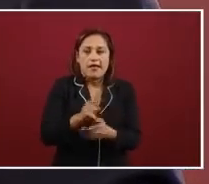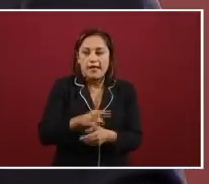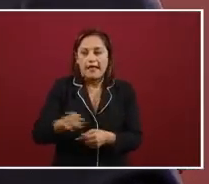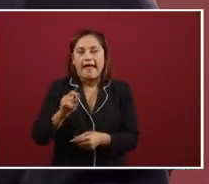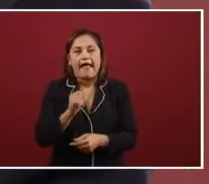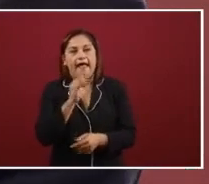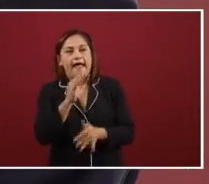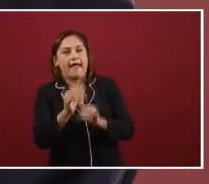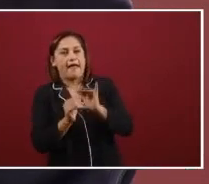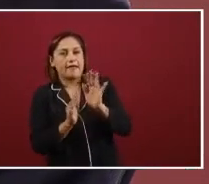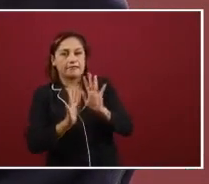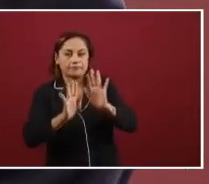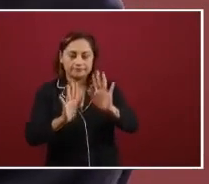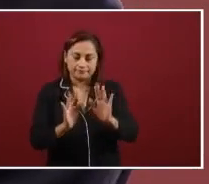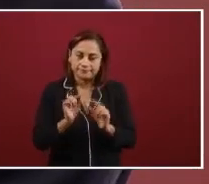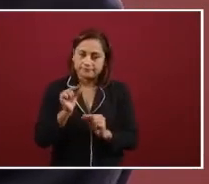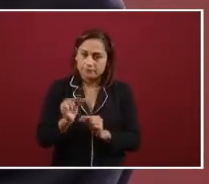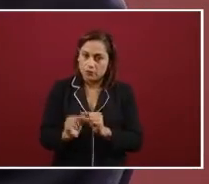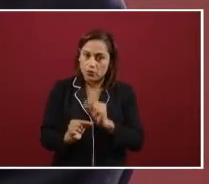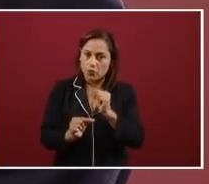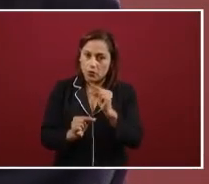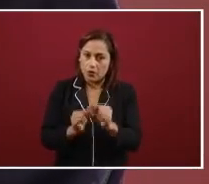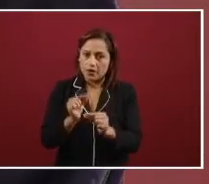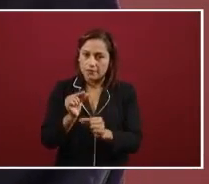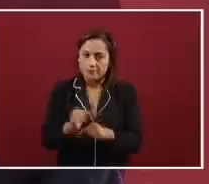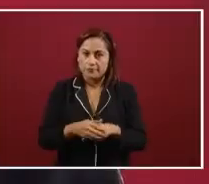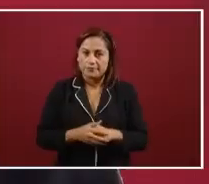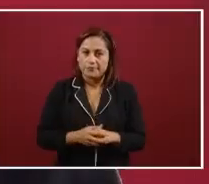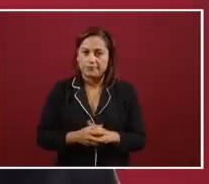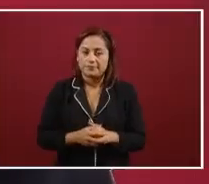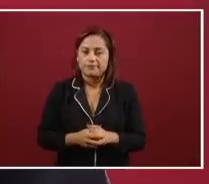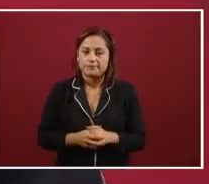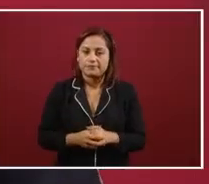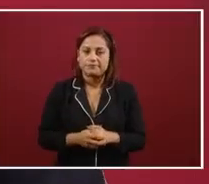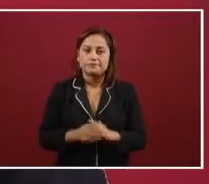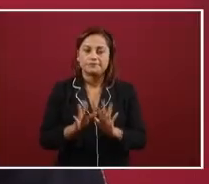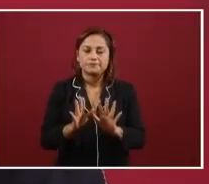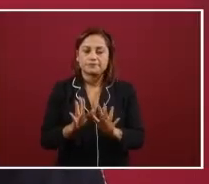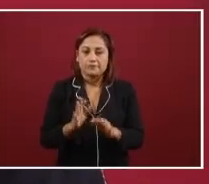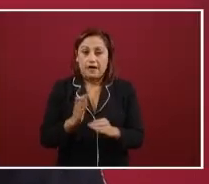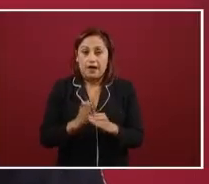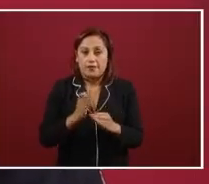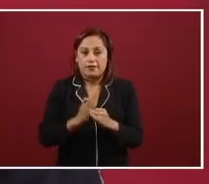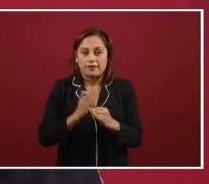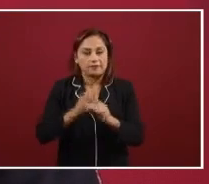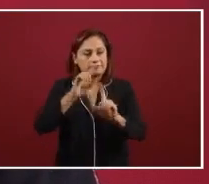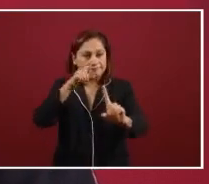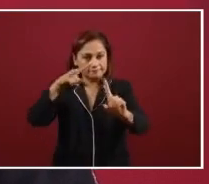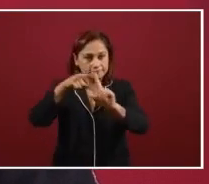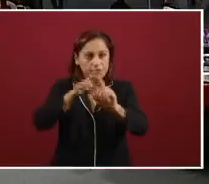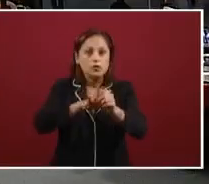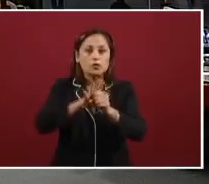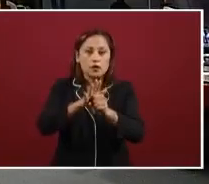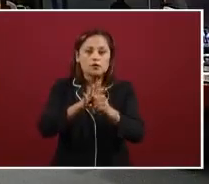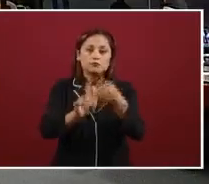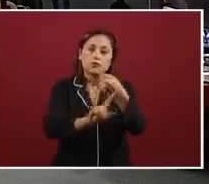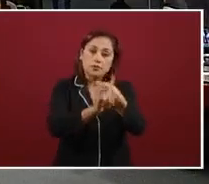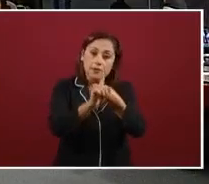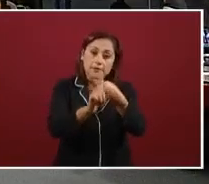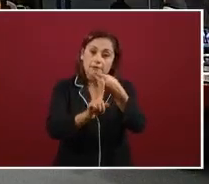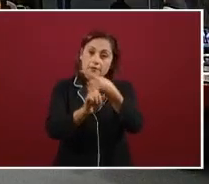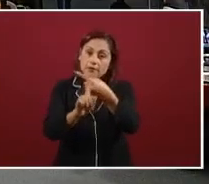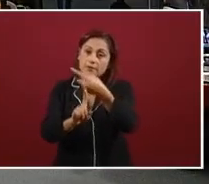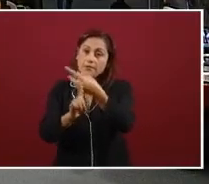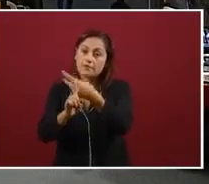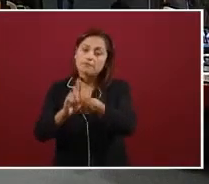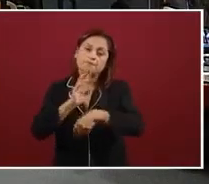sí la idea es ir resolviendo todos estos asuntos. Gracias, presidente. Una